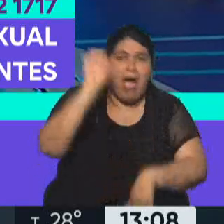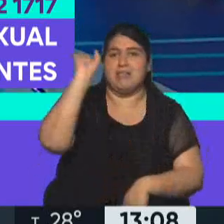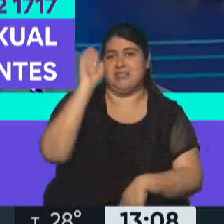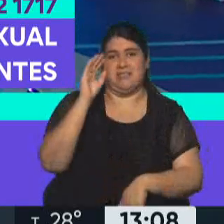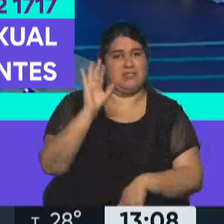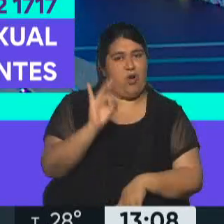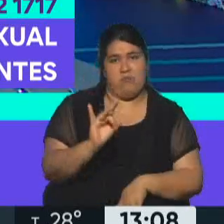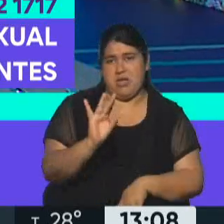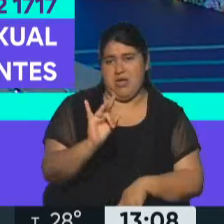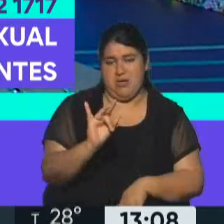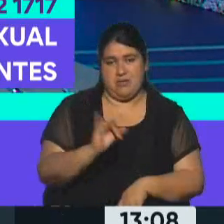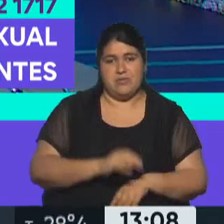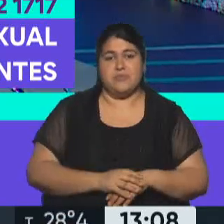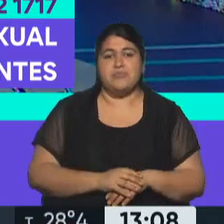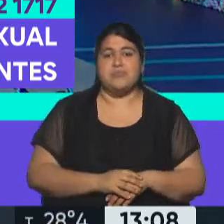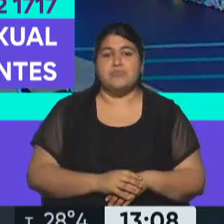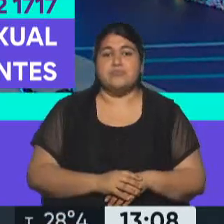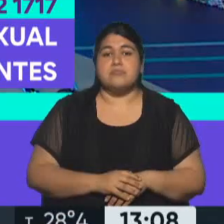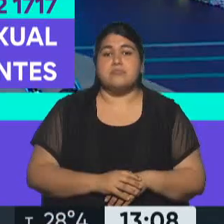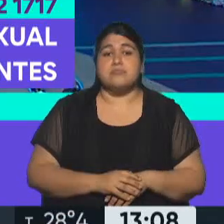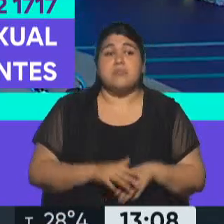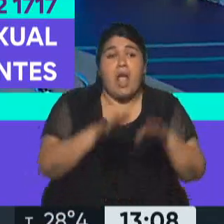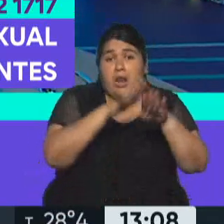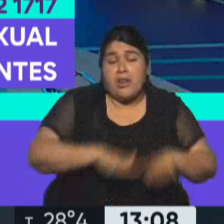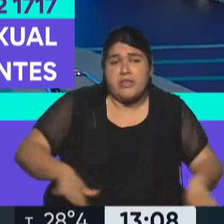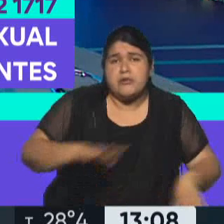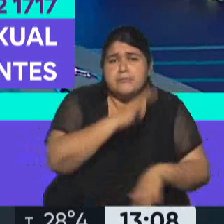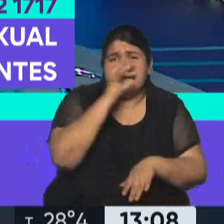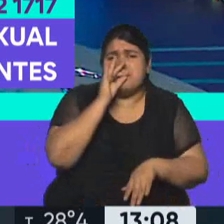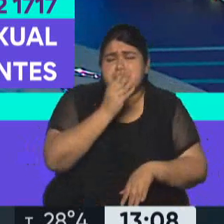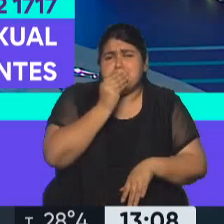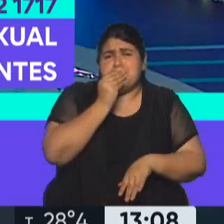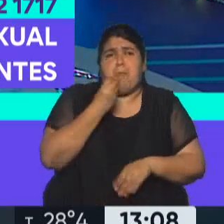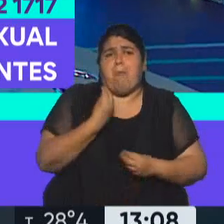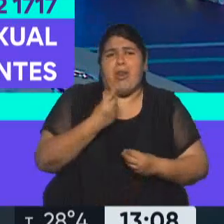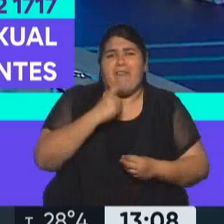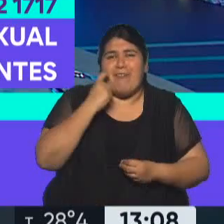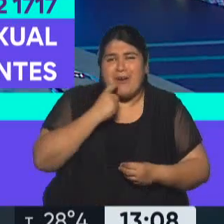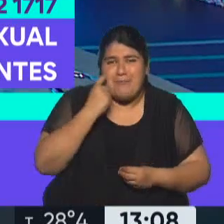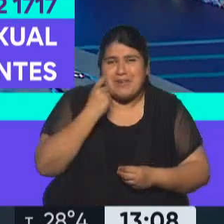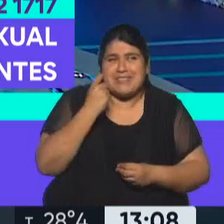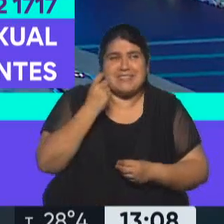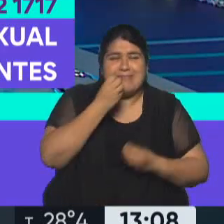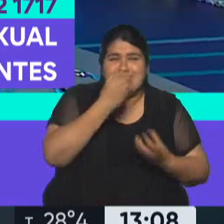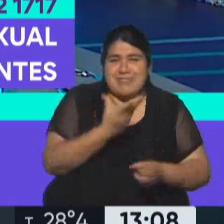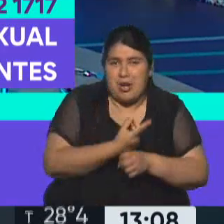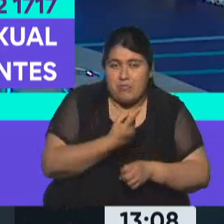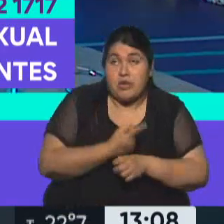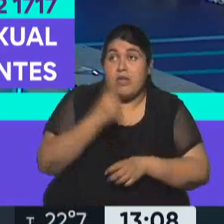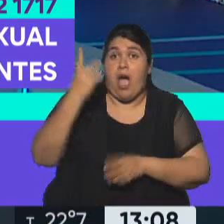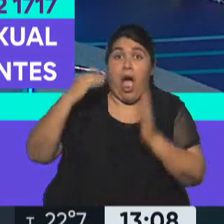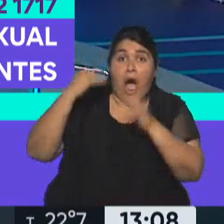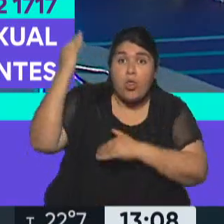más compleja. Y es por esto que los chicos callan porque tienen miedo, por vergüenza, porque el adulto que lo